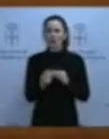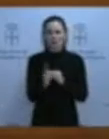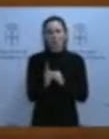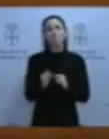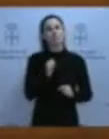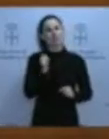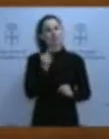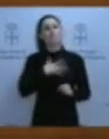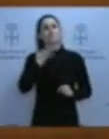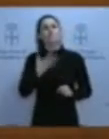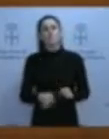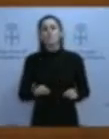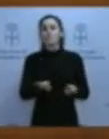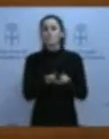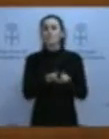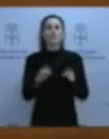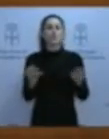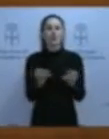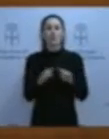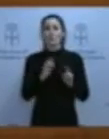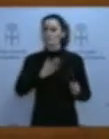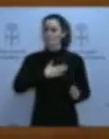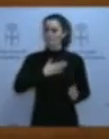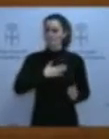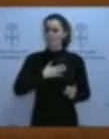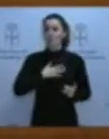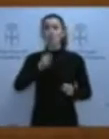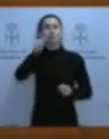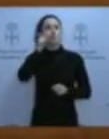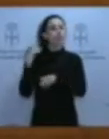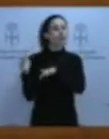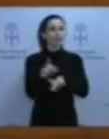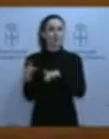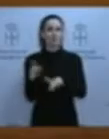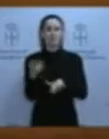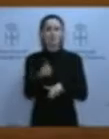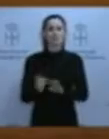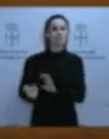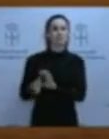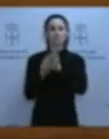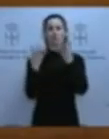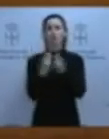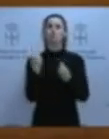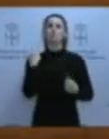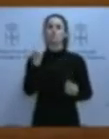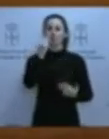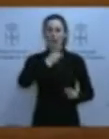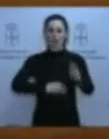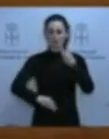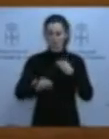aprovecharse sobre todo a nivel patrimonial, turístico y relacionadas también con la soberanía alimentaria.